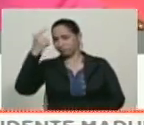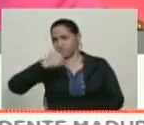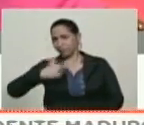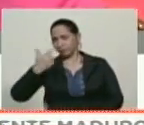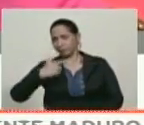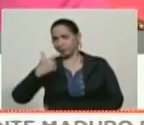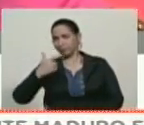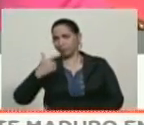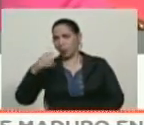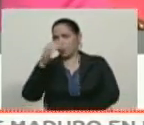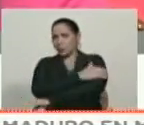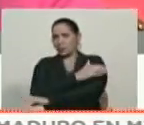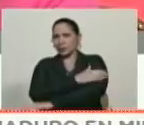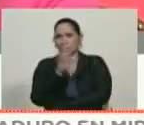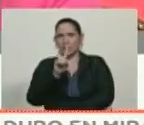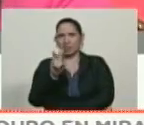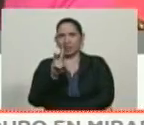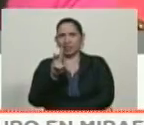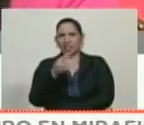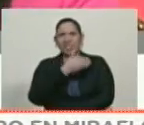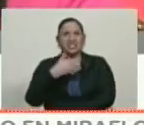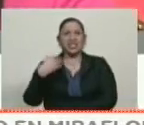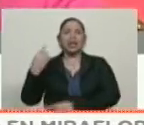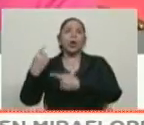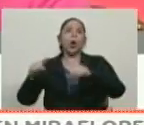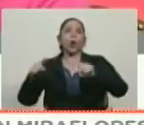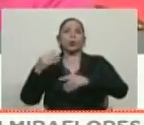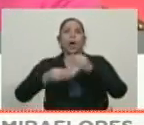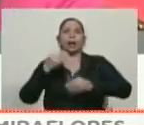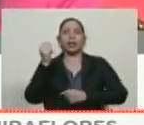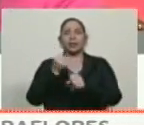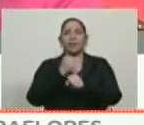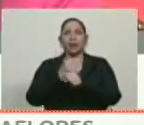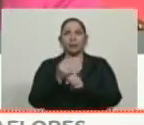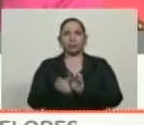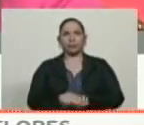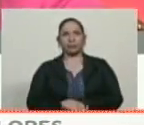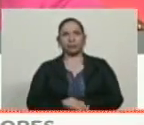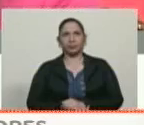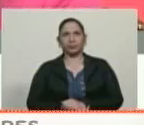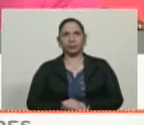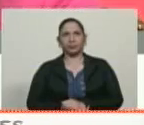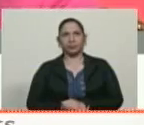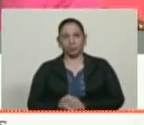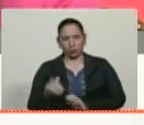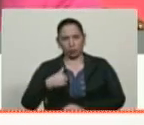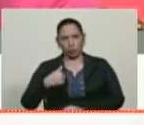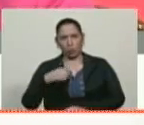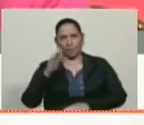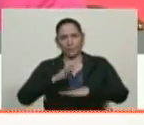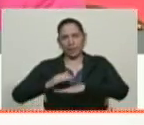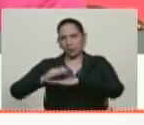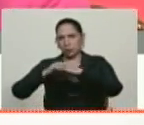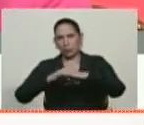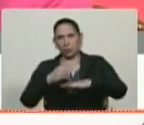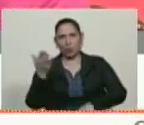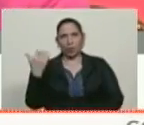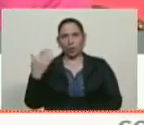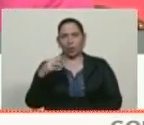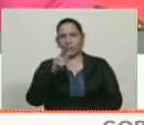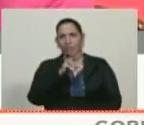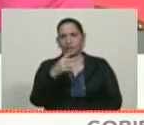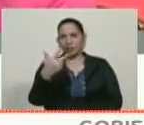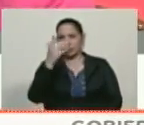oposición venezolana. Quieren que otros le hagan el trabajo. Voy a hacer anecdótica de algo que ocurrió apenas el 23